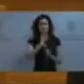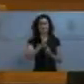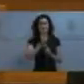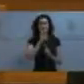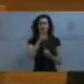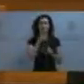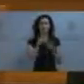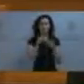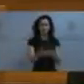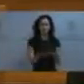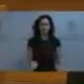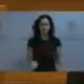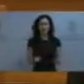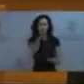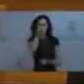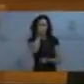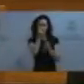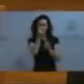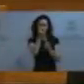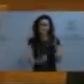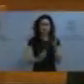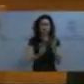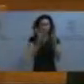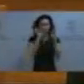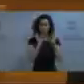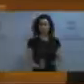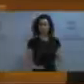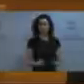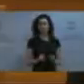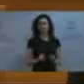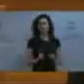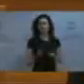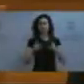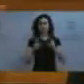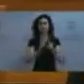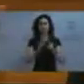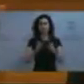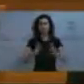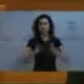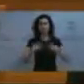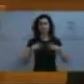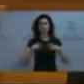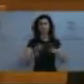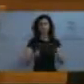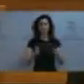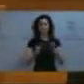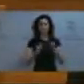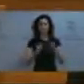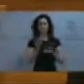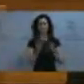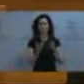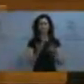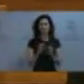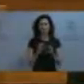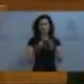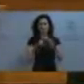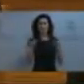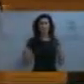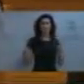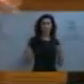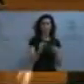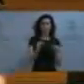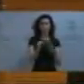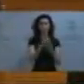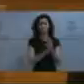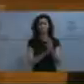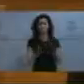años. En concreto, en el transporte sanitario de Occidente, pendientes del famoso marco de actuación integral,